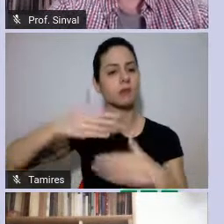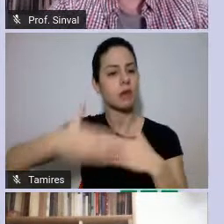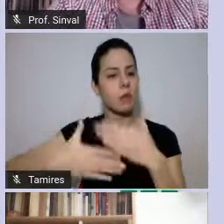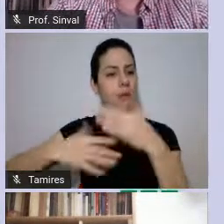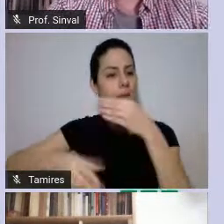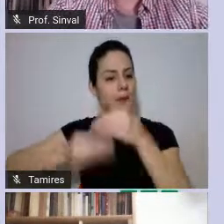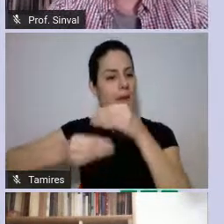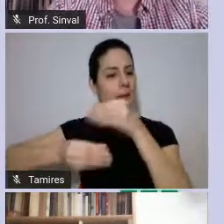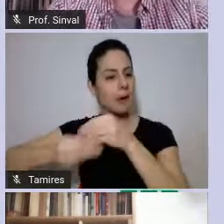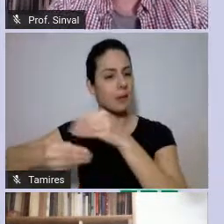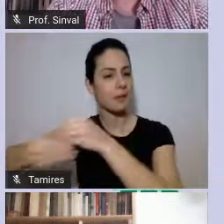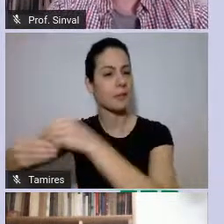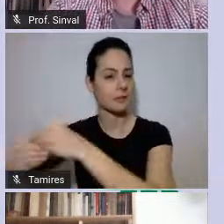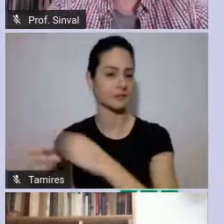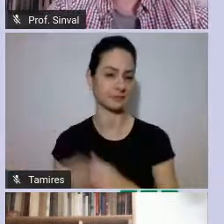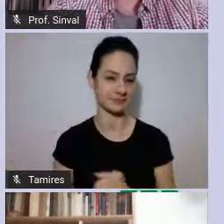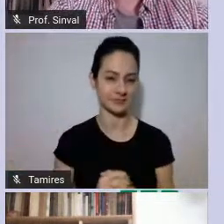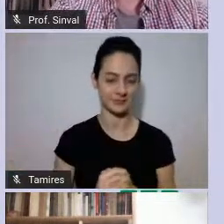incrementando.